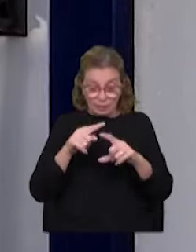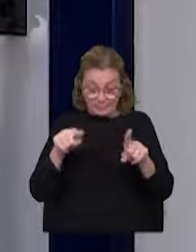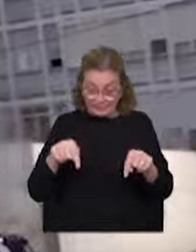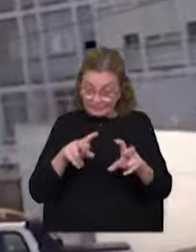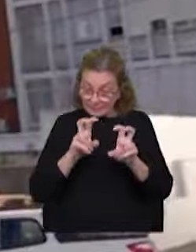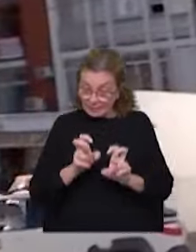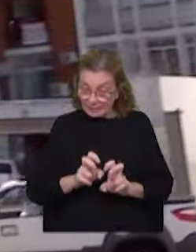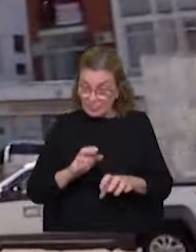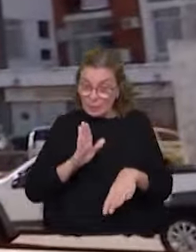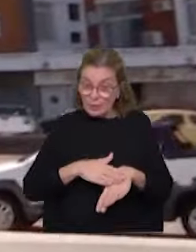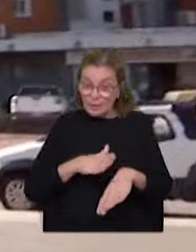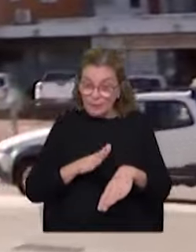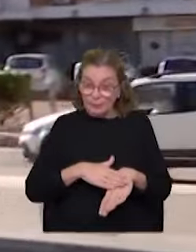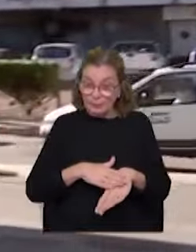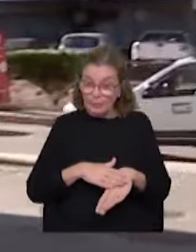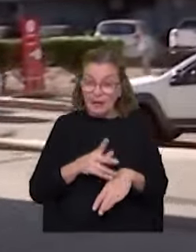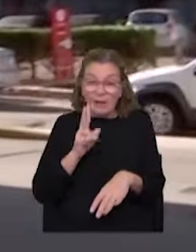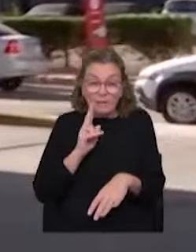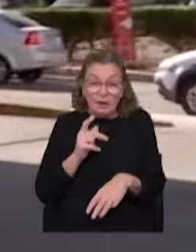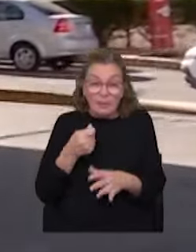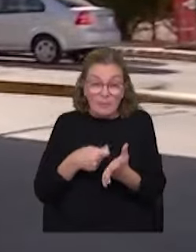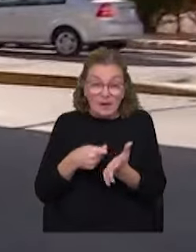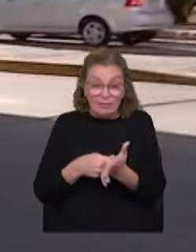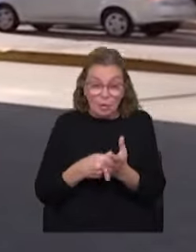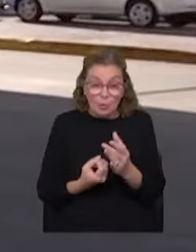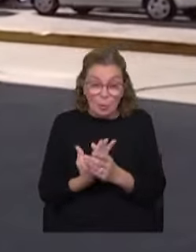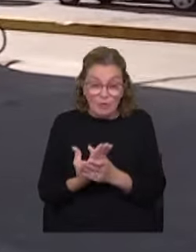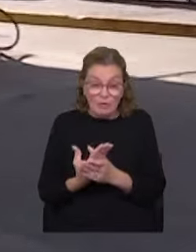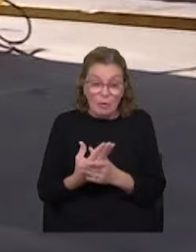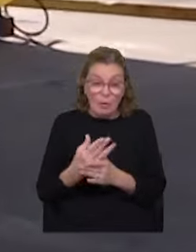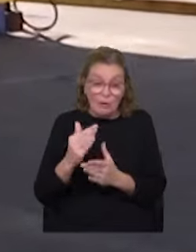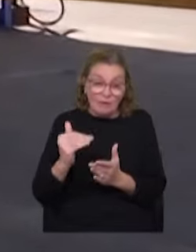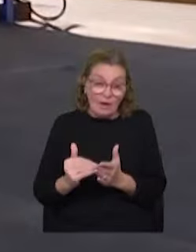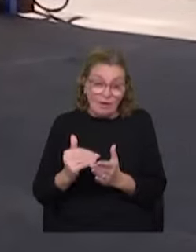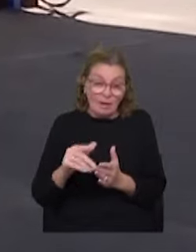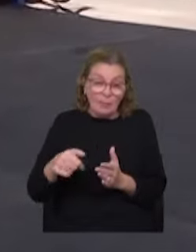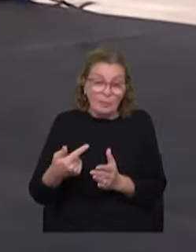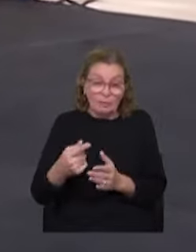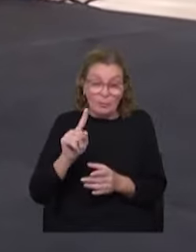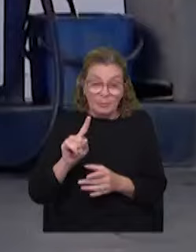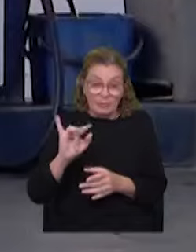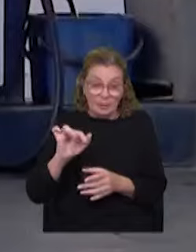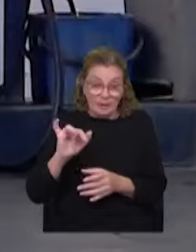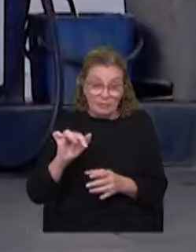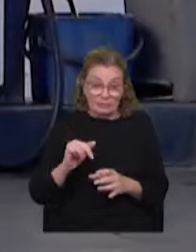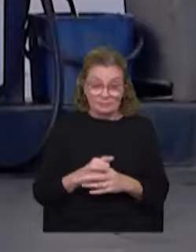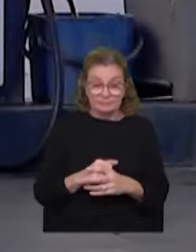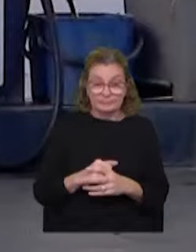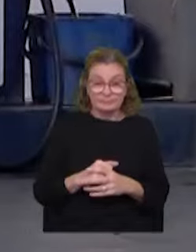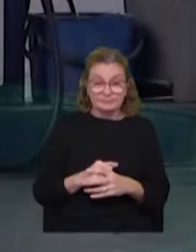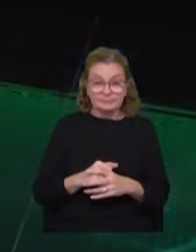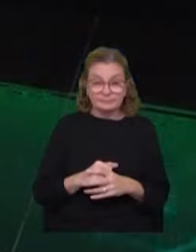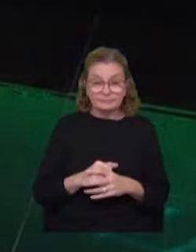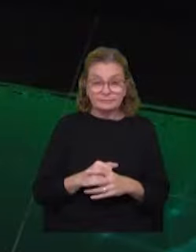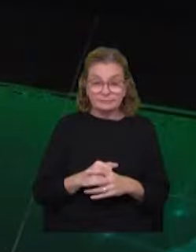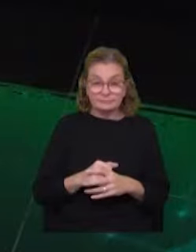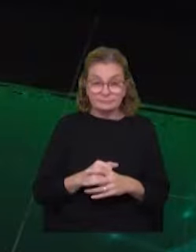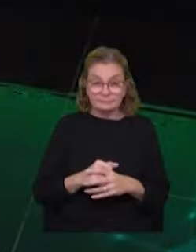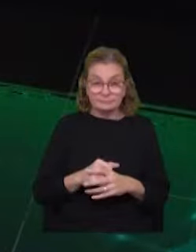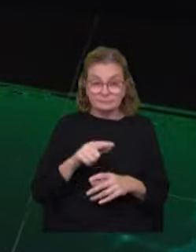será el organismo encargado de informar si hay nuevos precios o si se mantienen vigentes el próximo Primero de Mayo